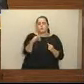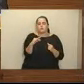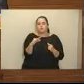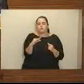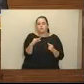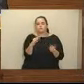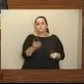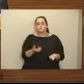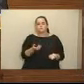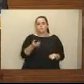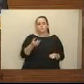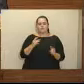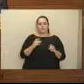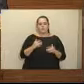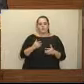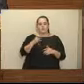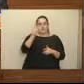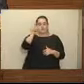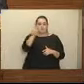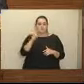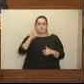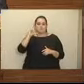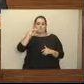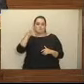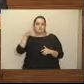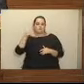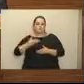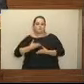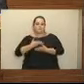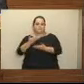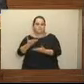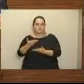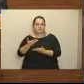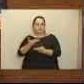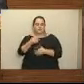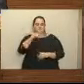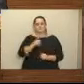asunto es haber confiado durante muchos años en una persona inadecuada?